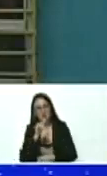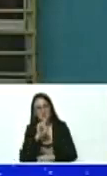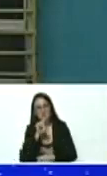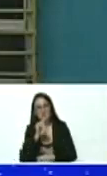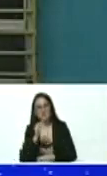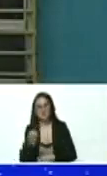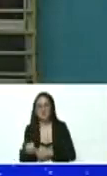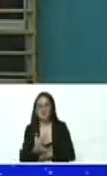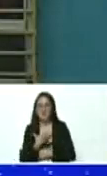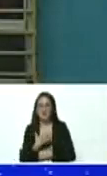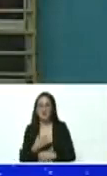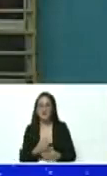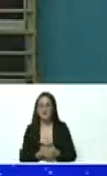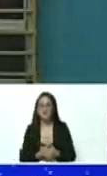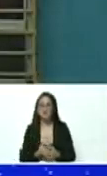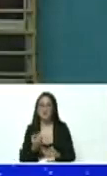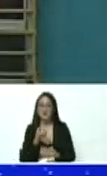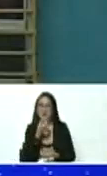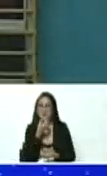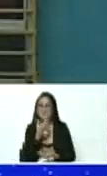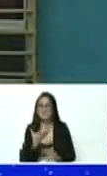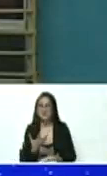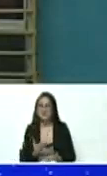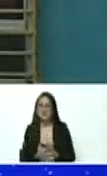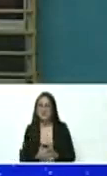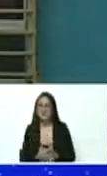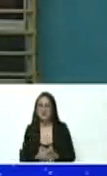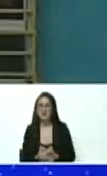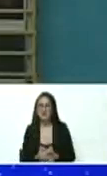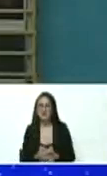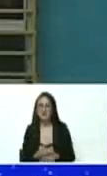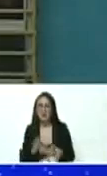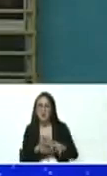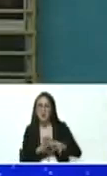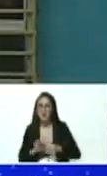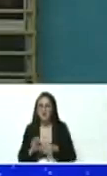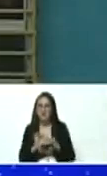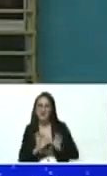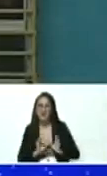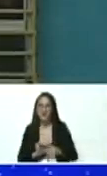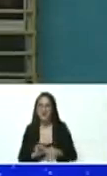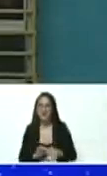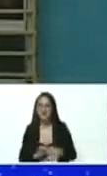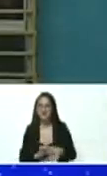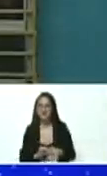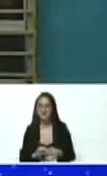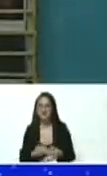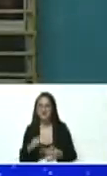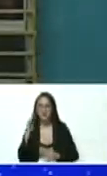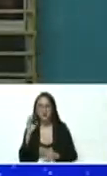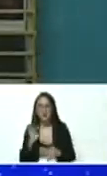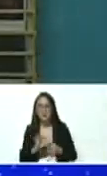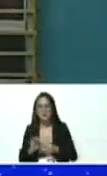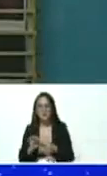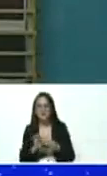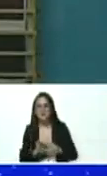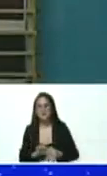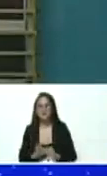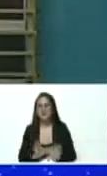padrino. Y es hermoso de verdad ver la unión cívico-militar en lo concreto, la